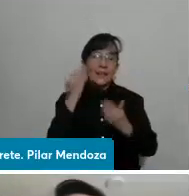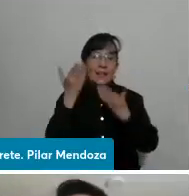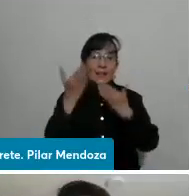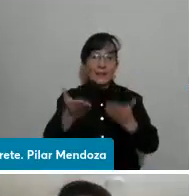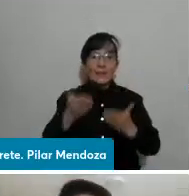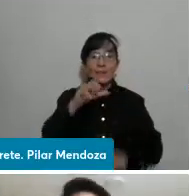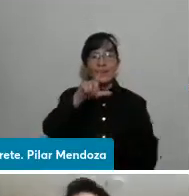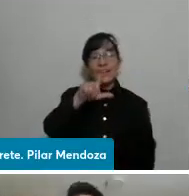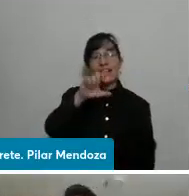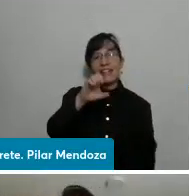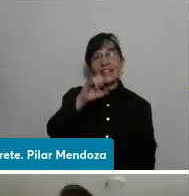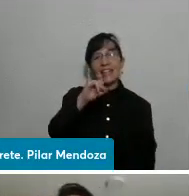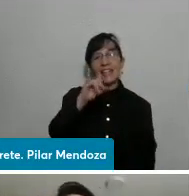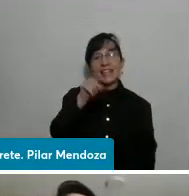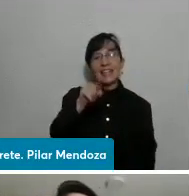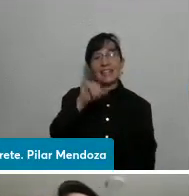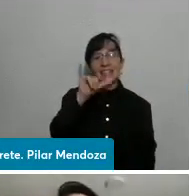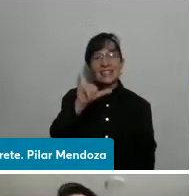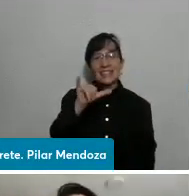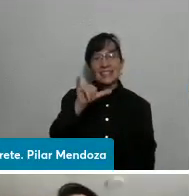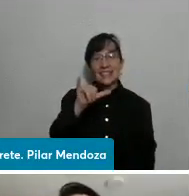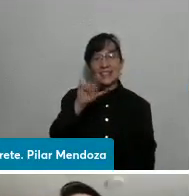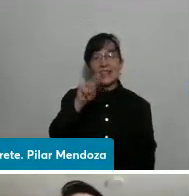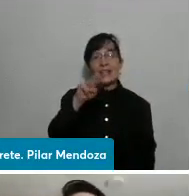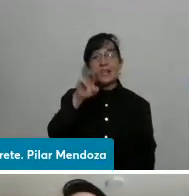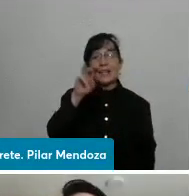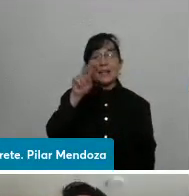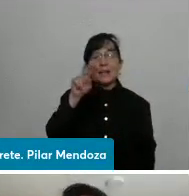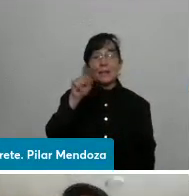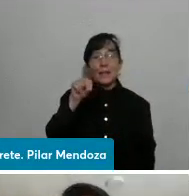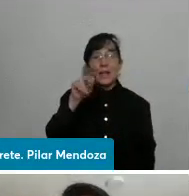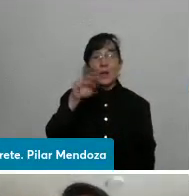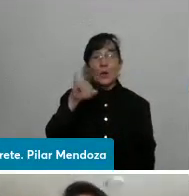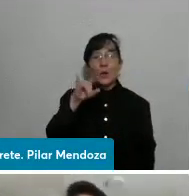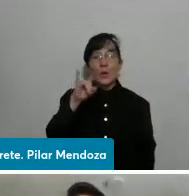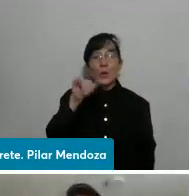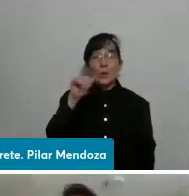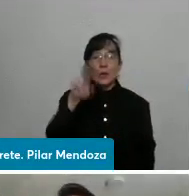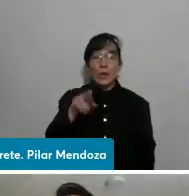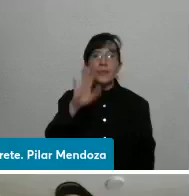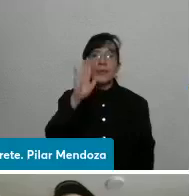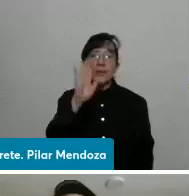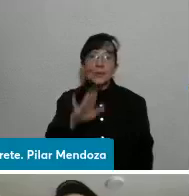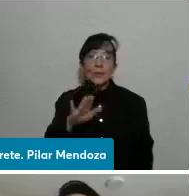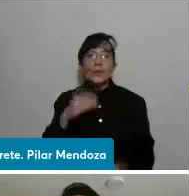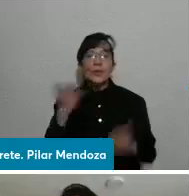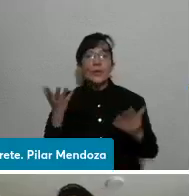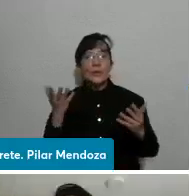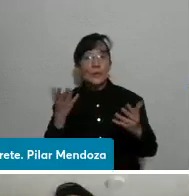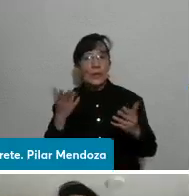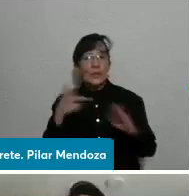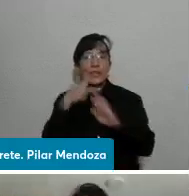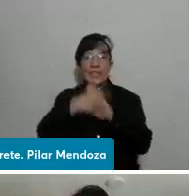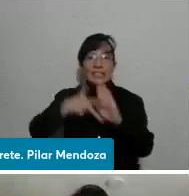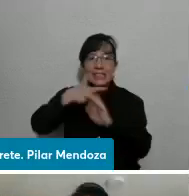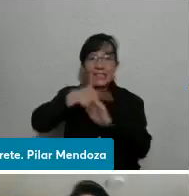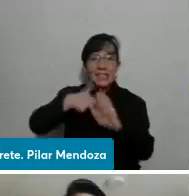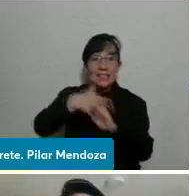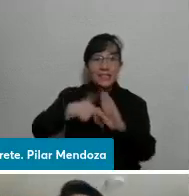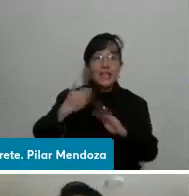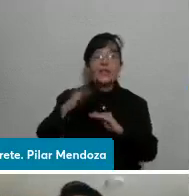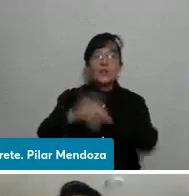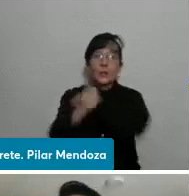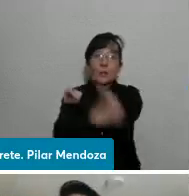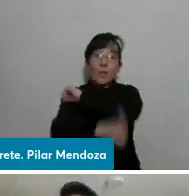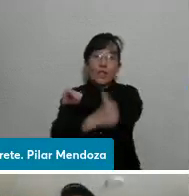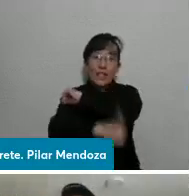Lacy Menjura, quien nos acompaña desde Chiquinquirá, Boyacá. Así que, profe Lacey, te doy la palabra para que nos hable de